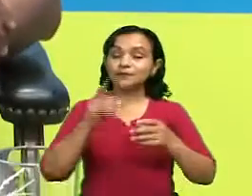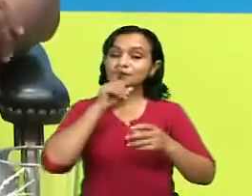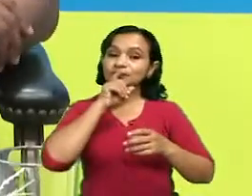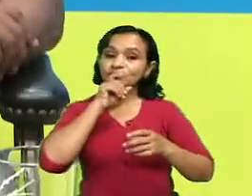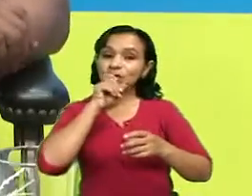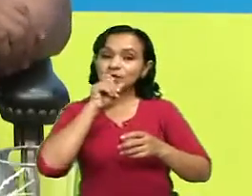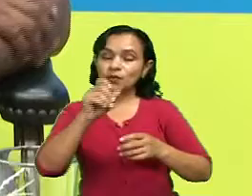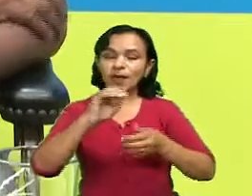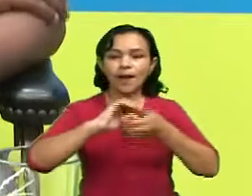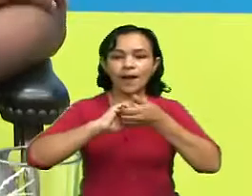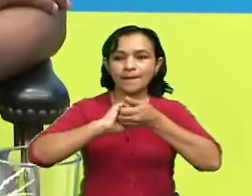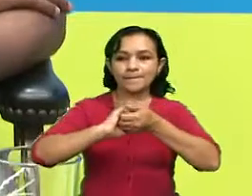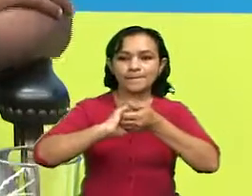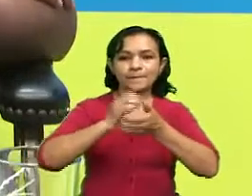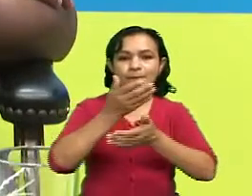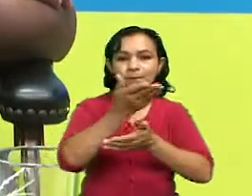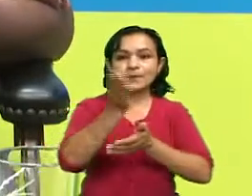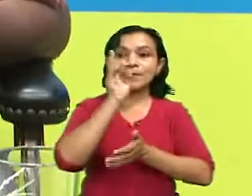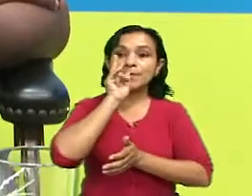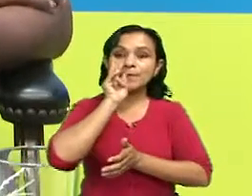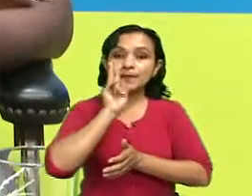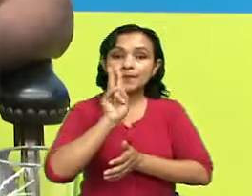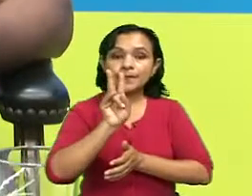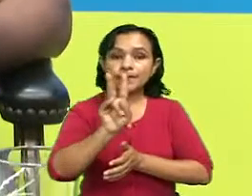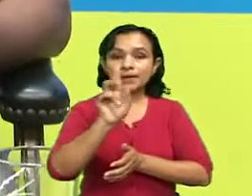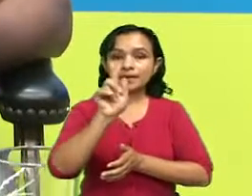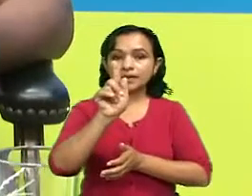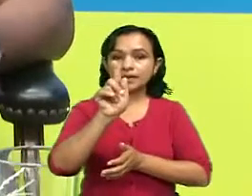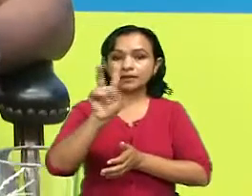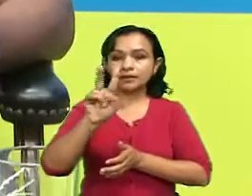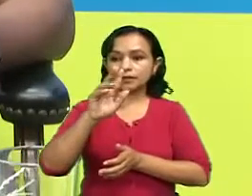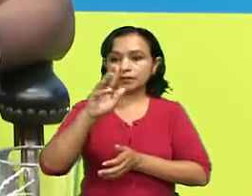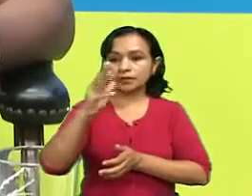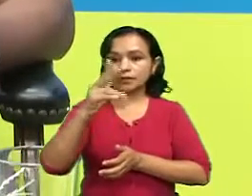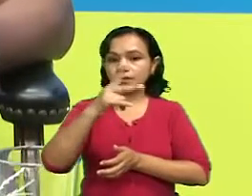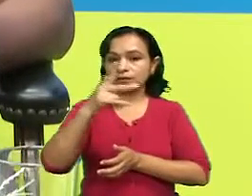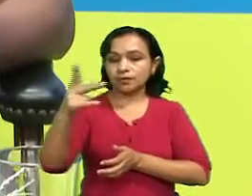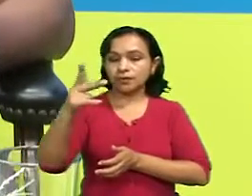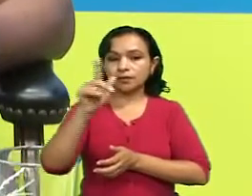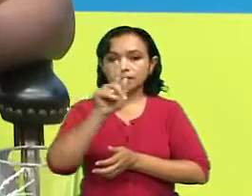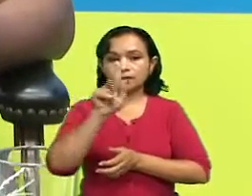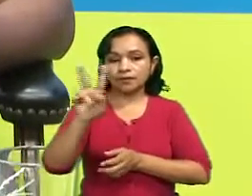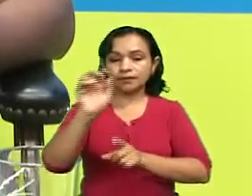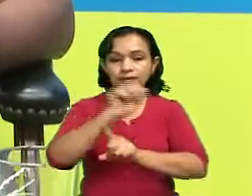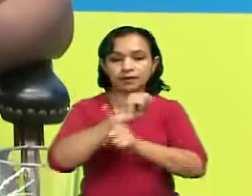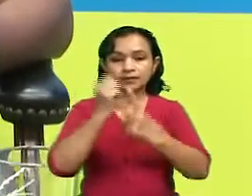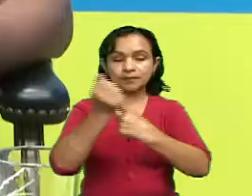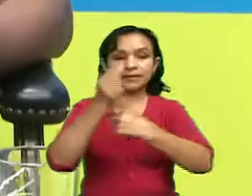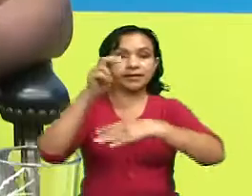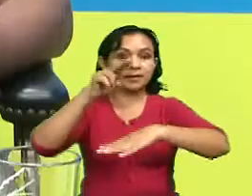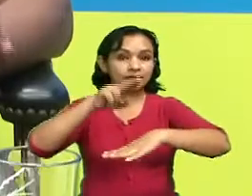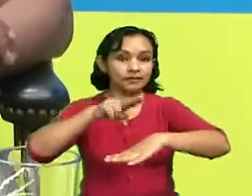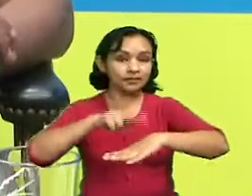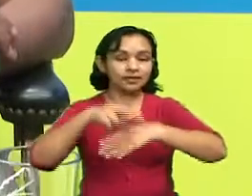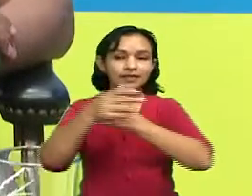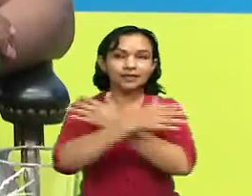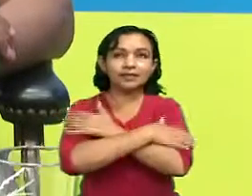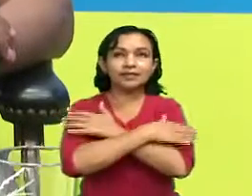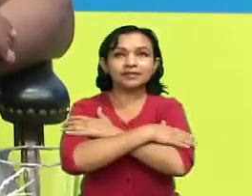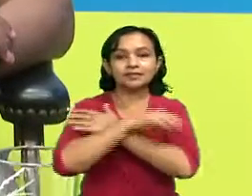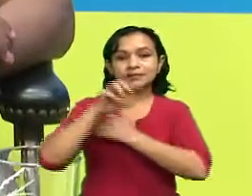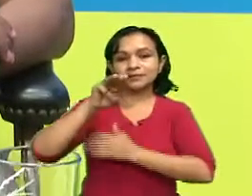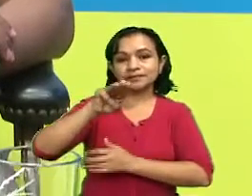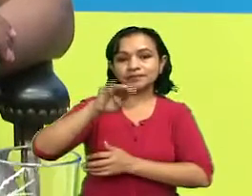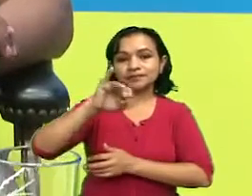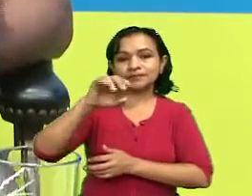Es un gusto, amigos televidentes, que ustedes sintonicen a esta hora el canal 98, el canal parlamentario, el canal de la Asamblea Nacional. Les saluda Miguel Carranza